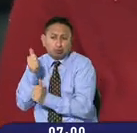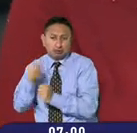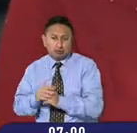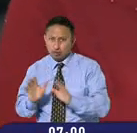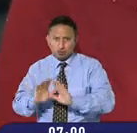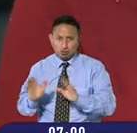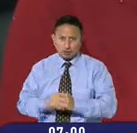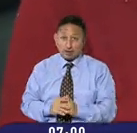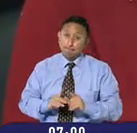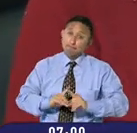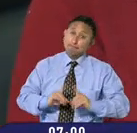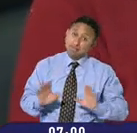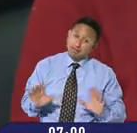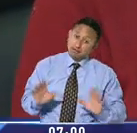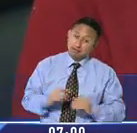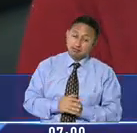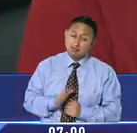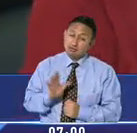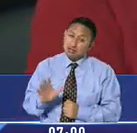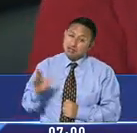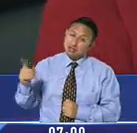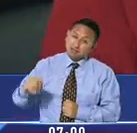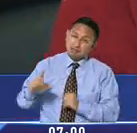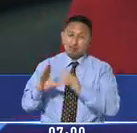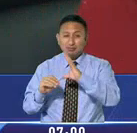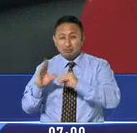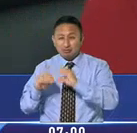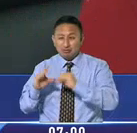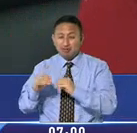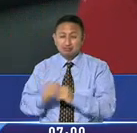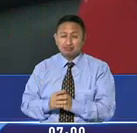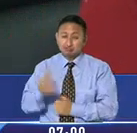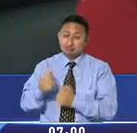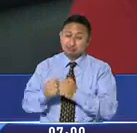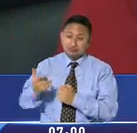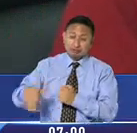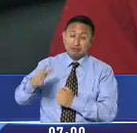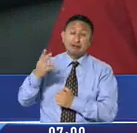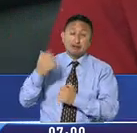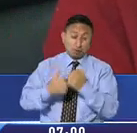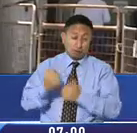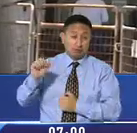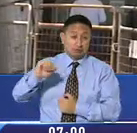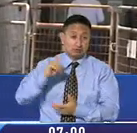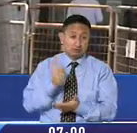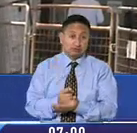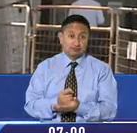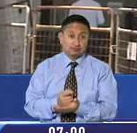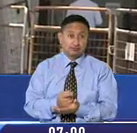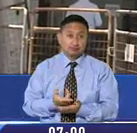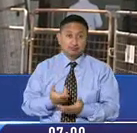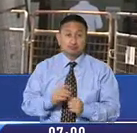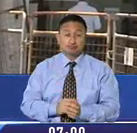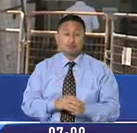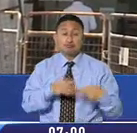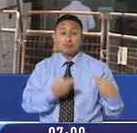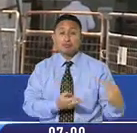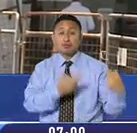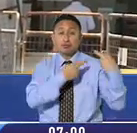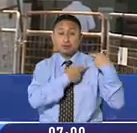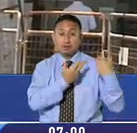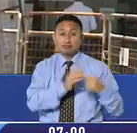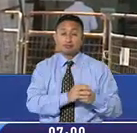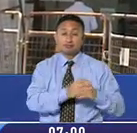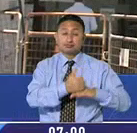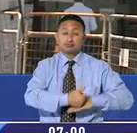pero usted sabe que donde el río suena, piedras trae. La responsabilidad la tienen